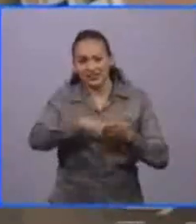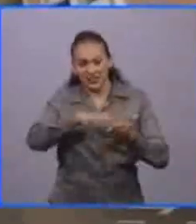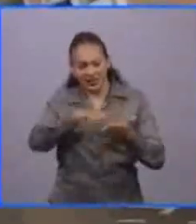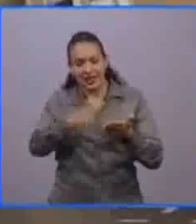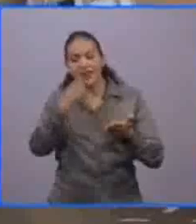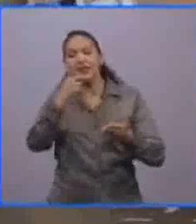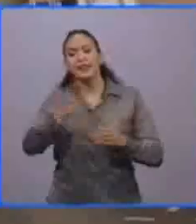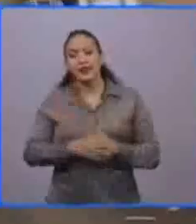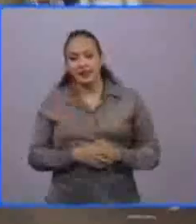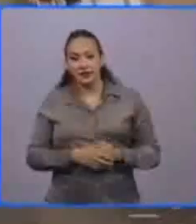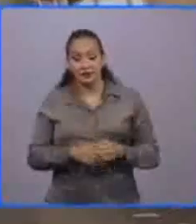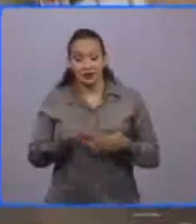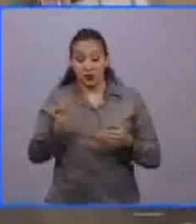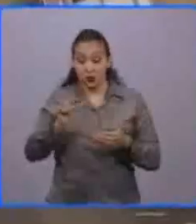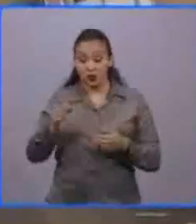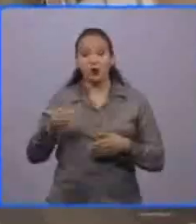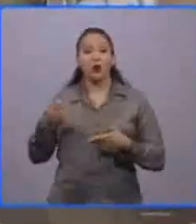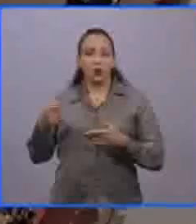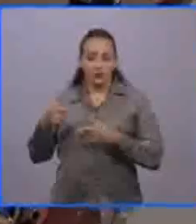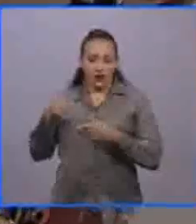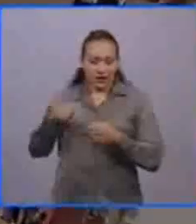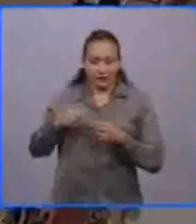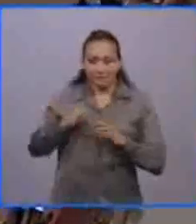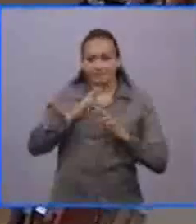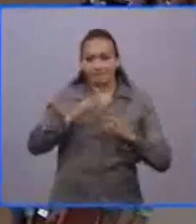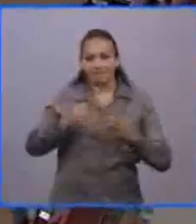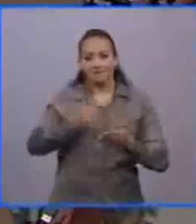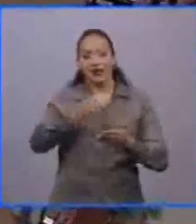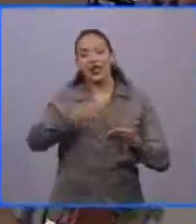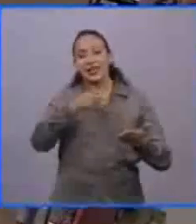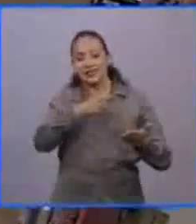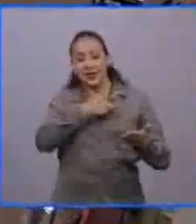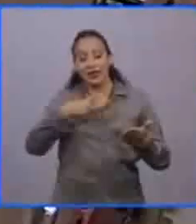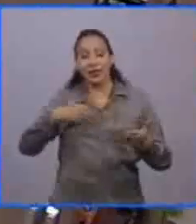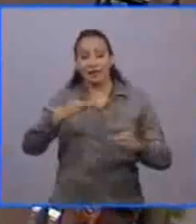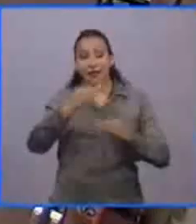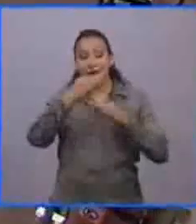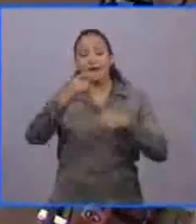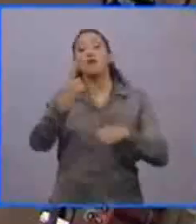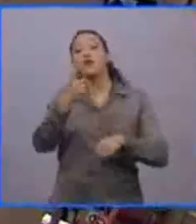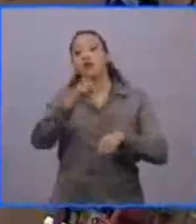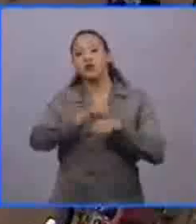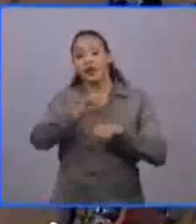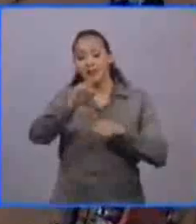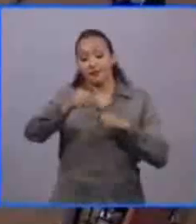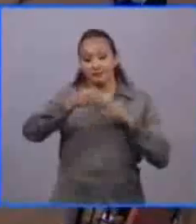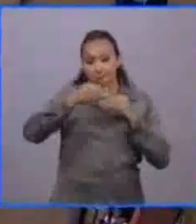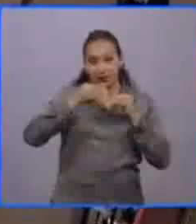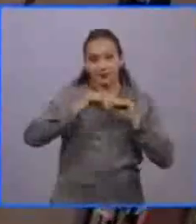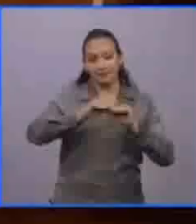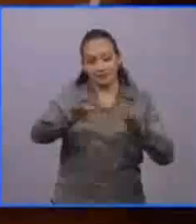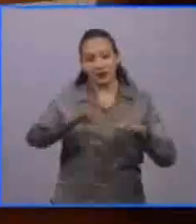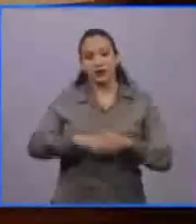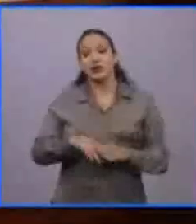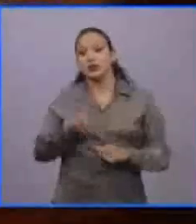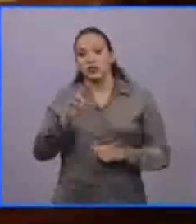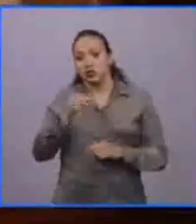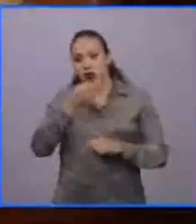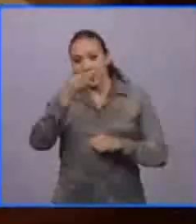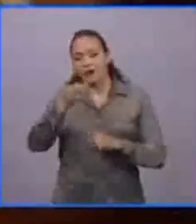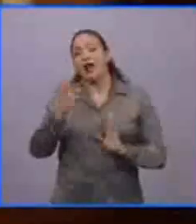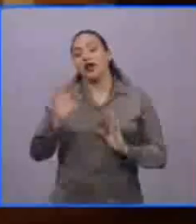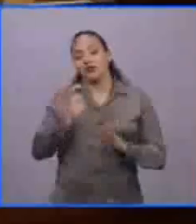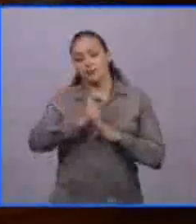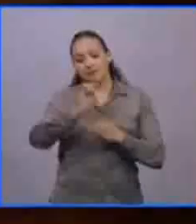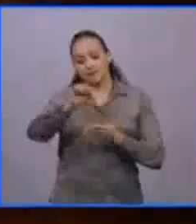establecen que las resoluciones dictadas en estos recursos deberán notificarse al día siguiente de su emisión, pues de lo contrario serán